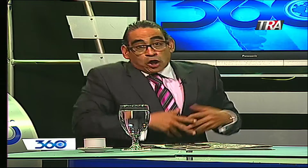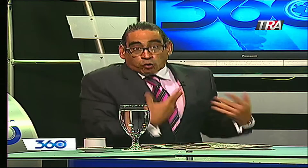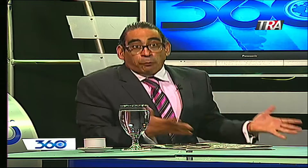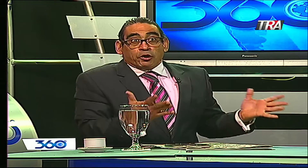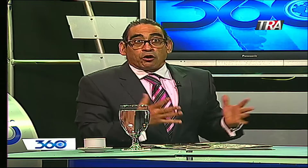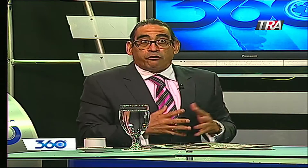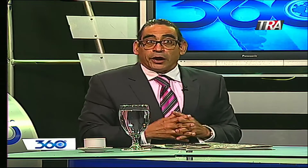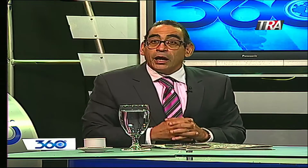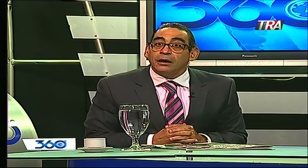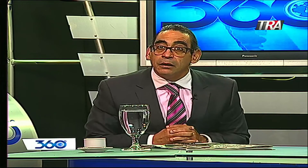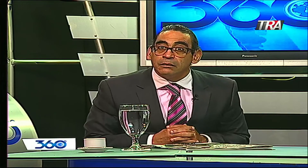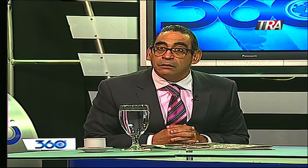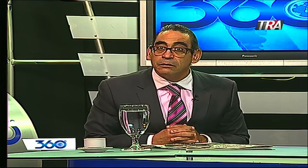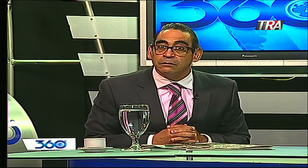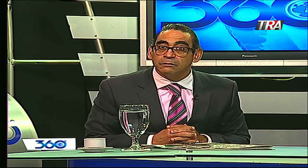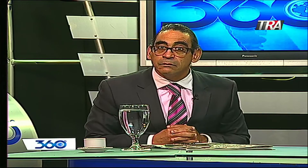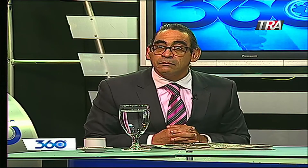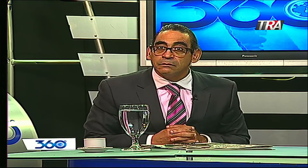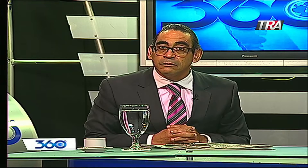Ni estúpido que fuera.